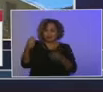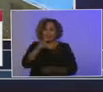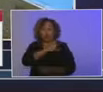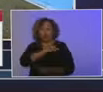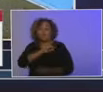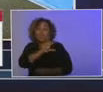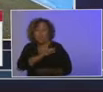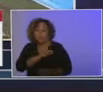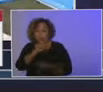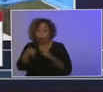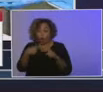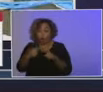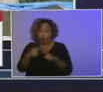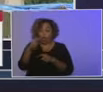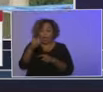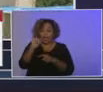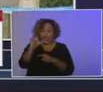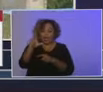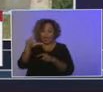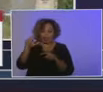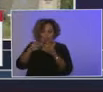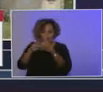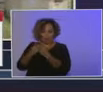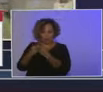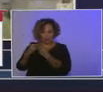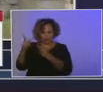noviembre, cuando Gil enseña en una